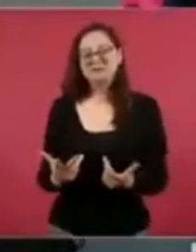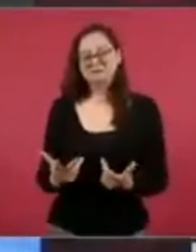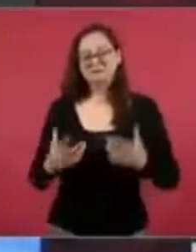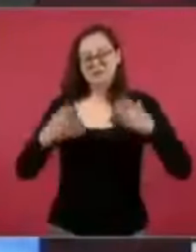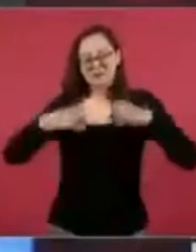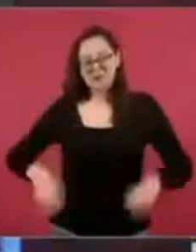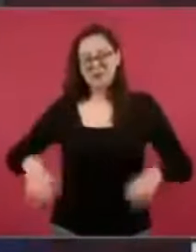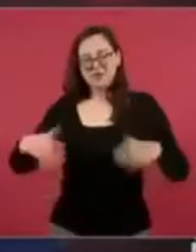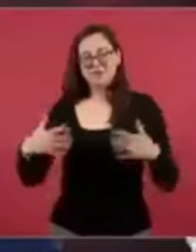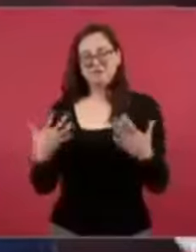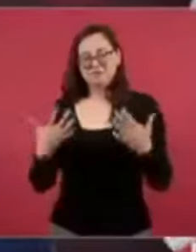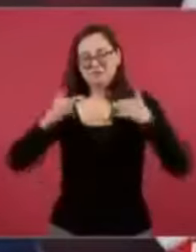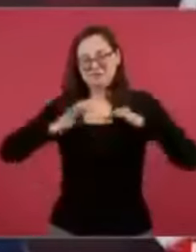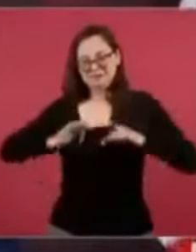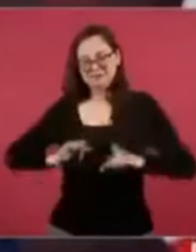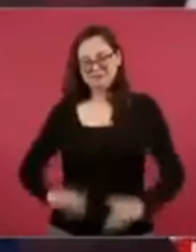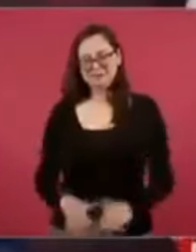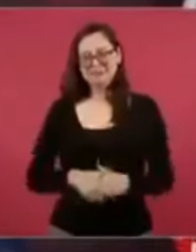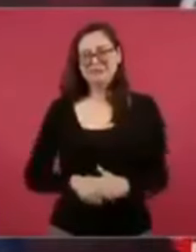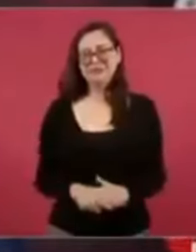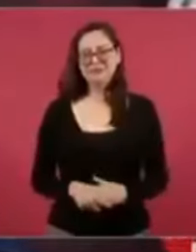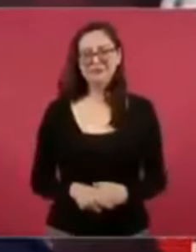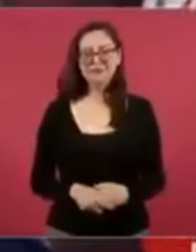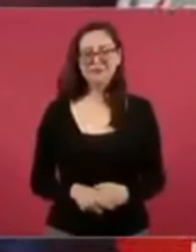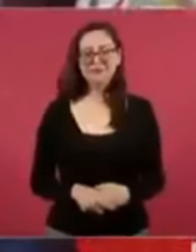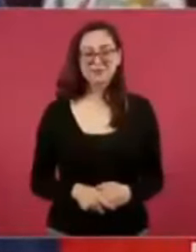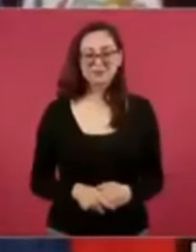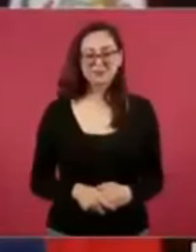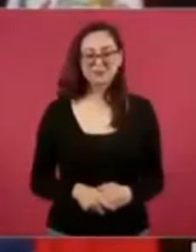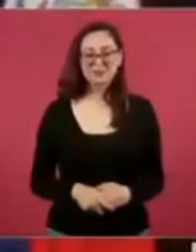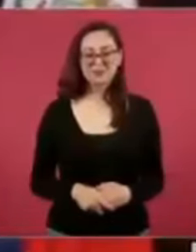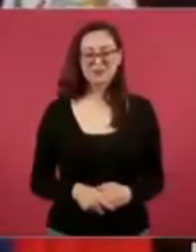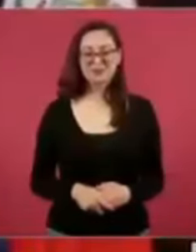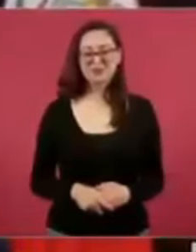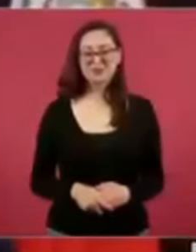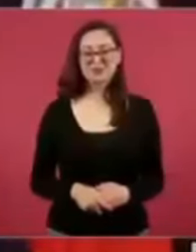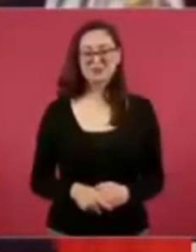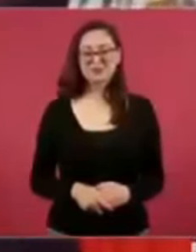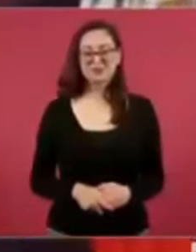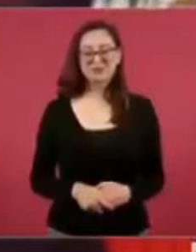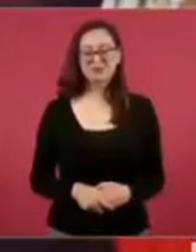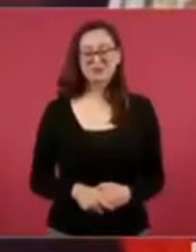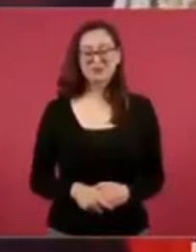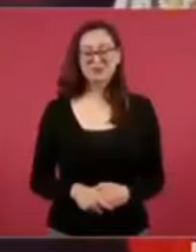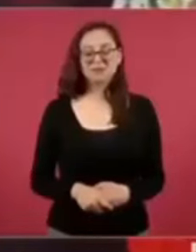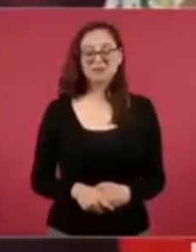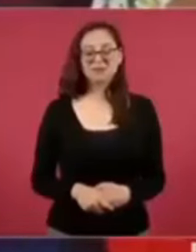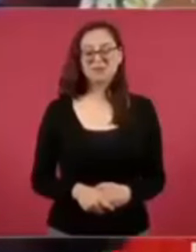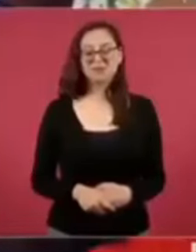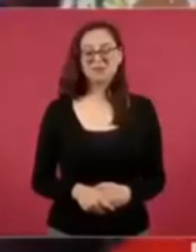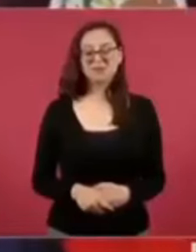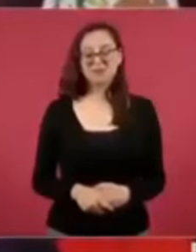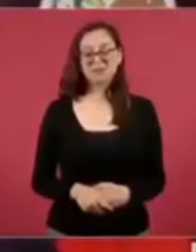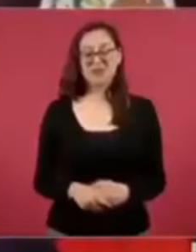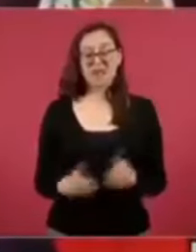de la Comisión Nacional del Deporte. Estoy seguro que no. Claro que no, el ciclo olímpico por parte de la CONADE y el manejo de Ana Guevara ha